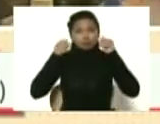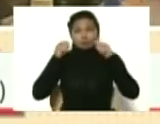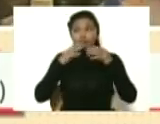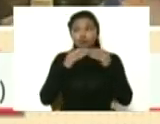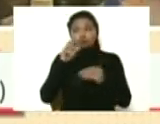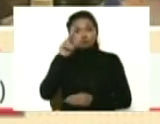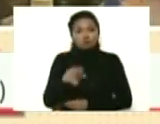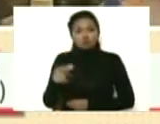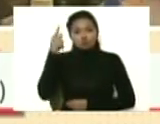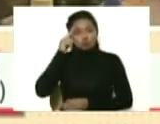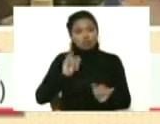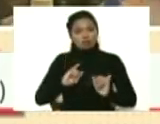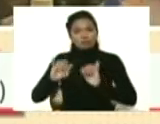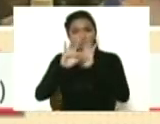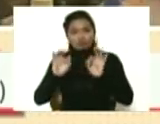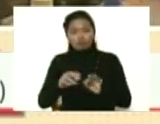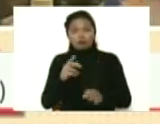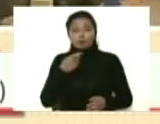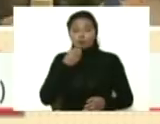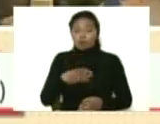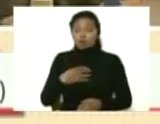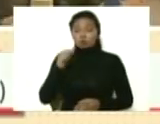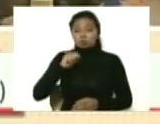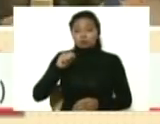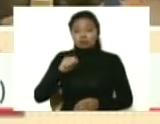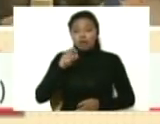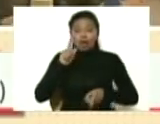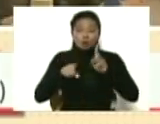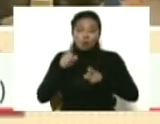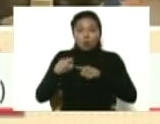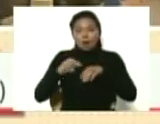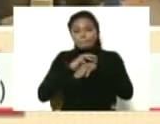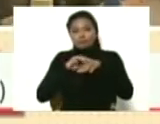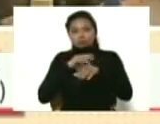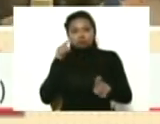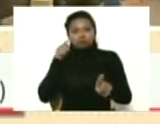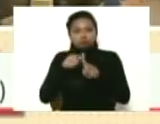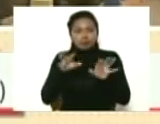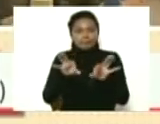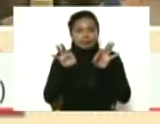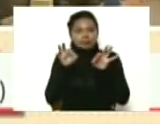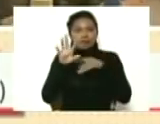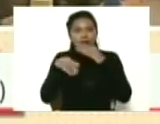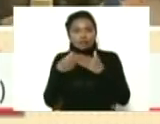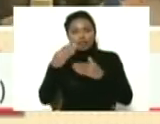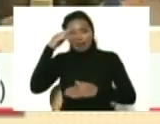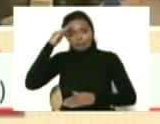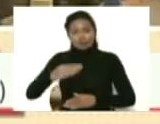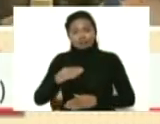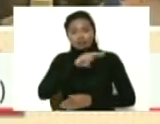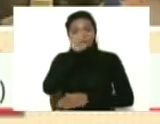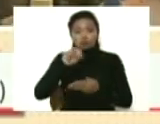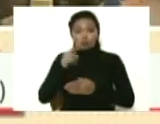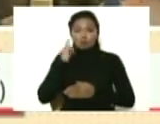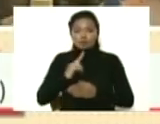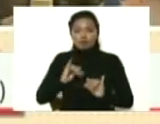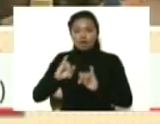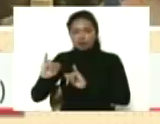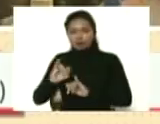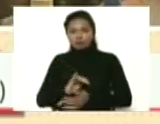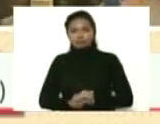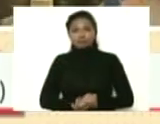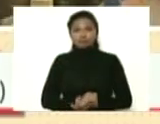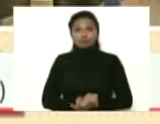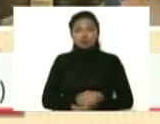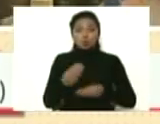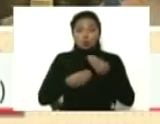estos días. Y bueno, es una de las misiones que le doy de manera especial a la Milicia Nacional Bolivariana. Así